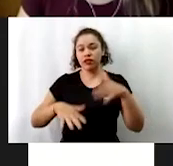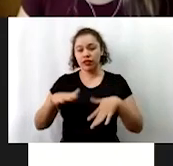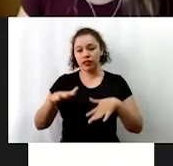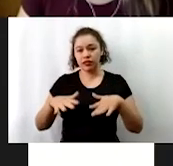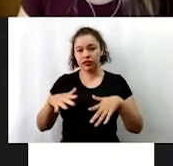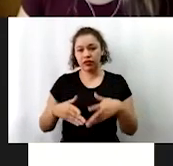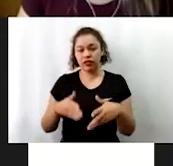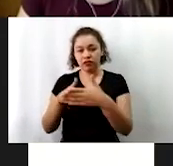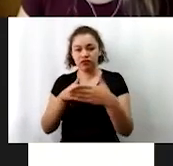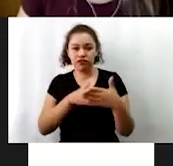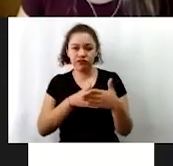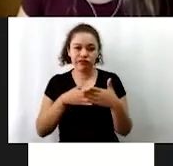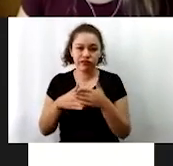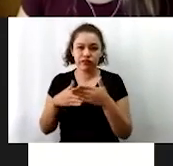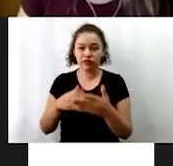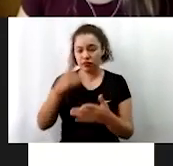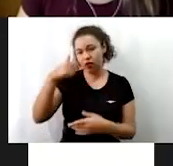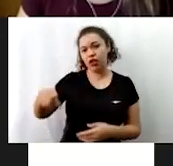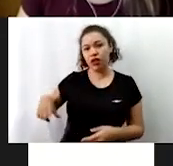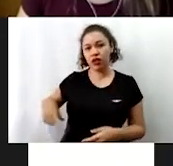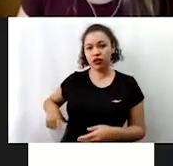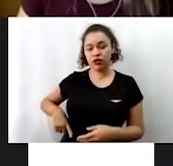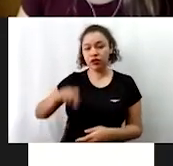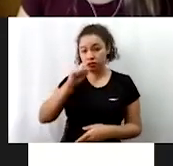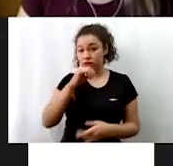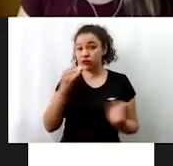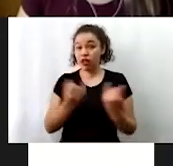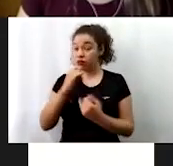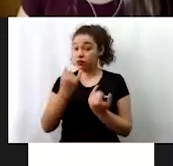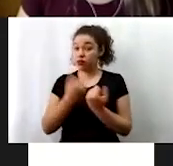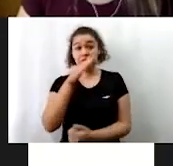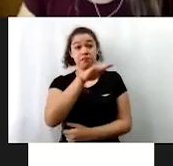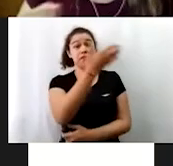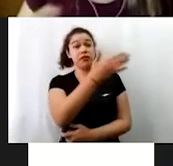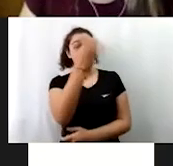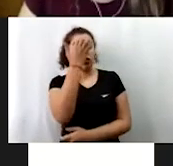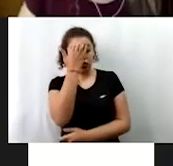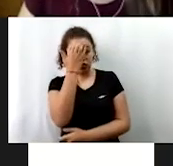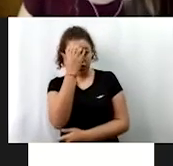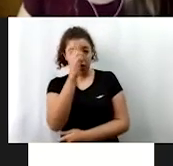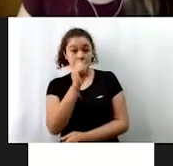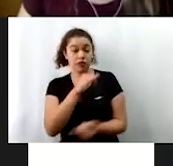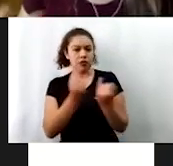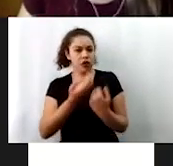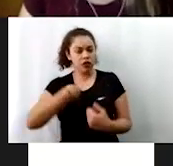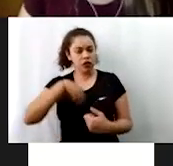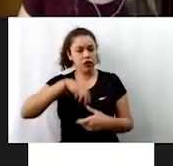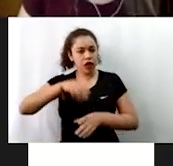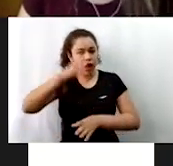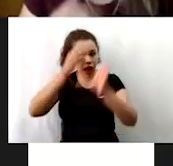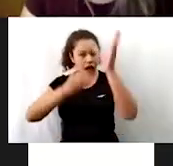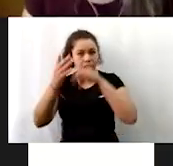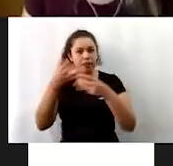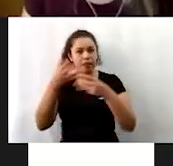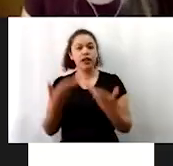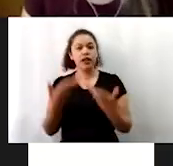estos procesos a los gobiernos también, y así como exigimos conocimiento, tenemos que tener conocimiento y crear